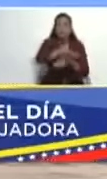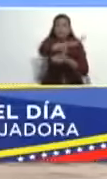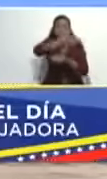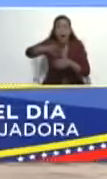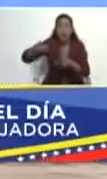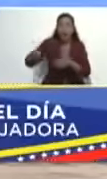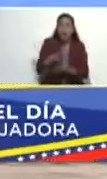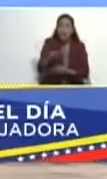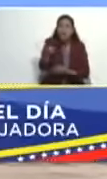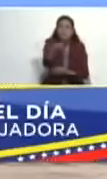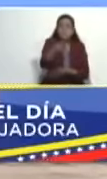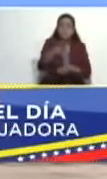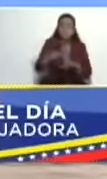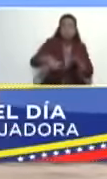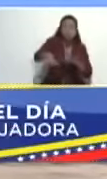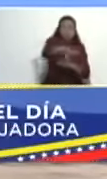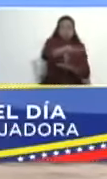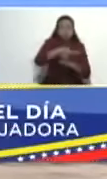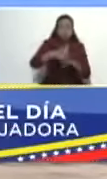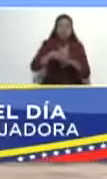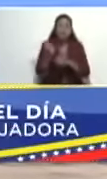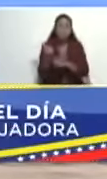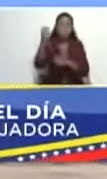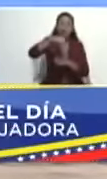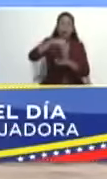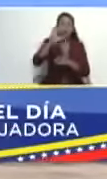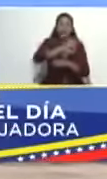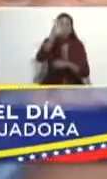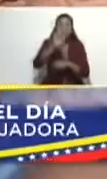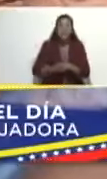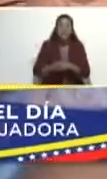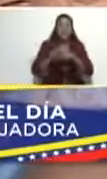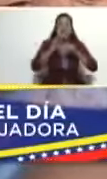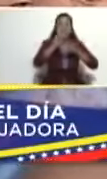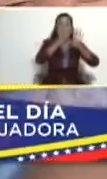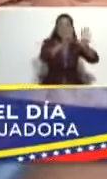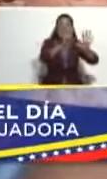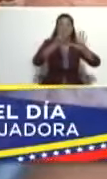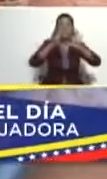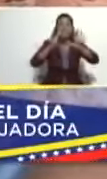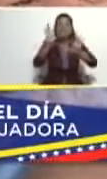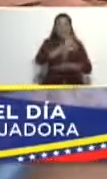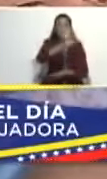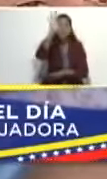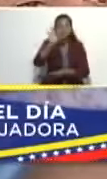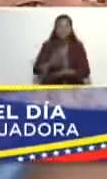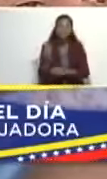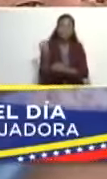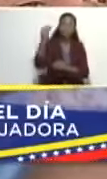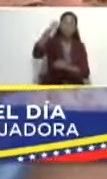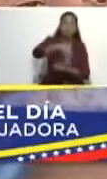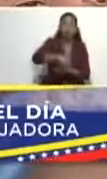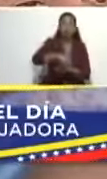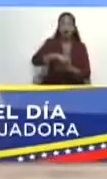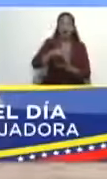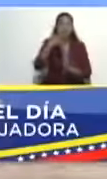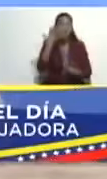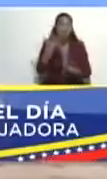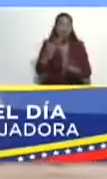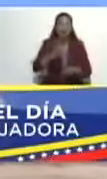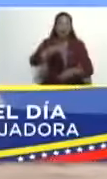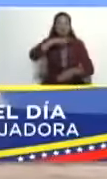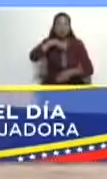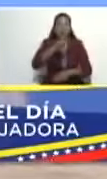ríos se ha incrementado el 67% para llevar la